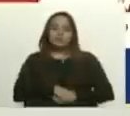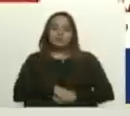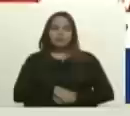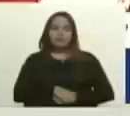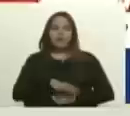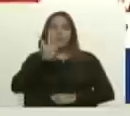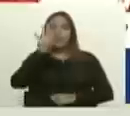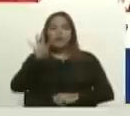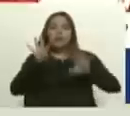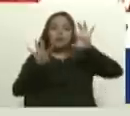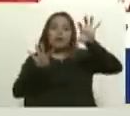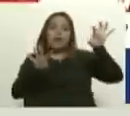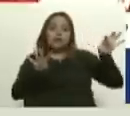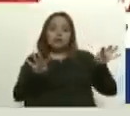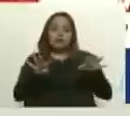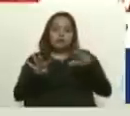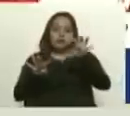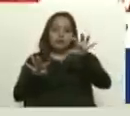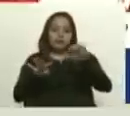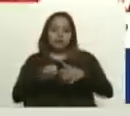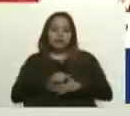Cuatro países.